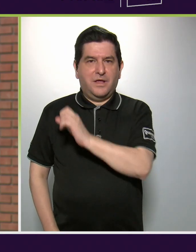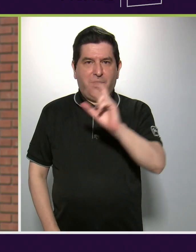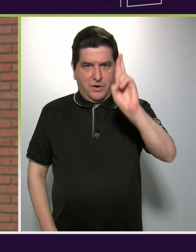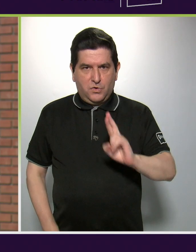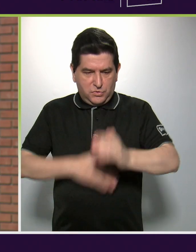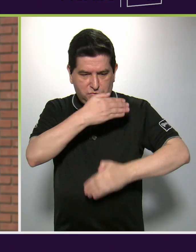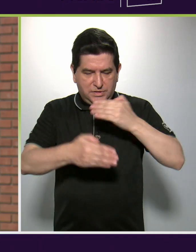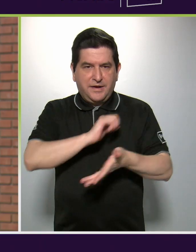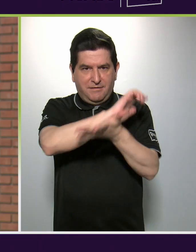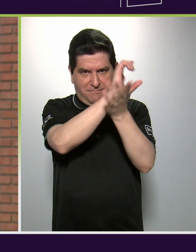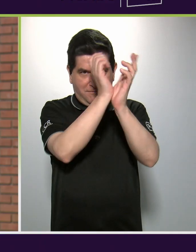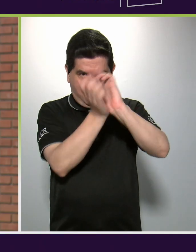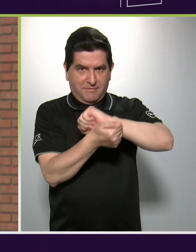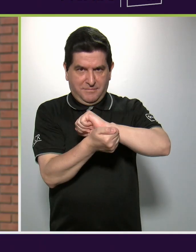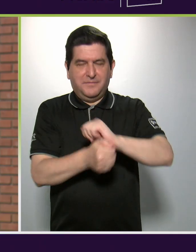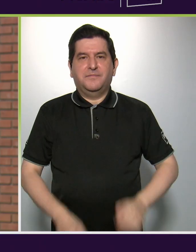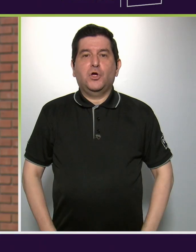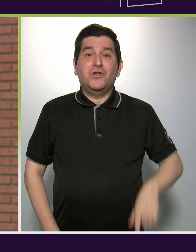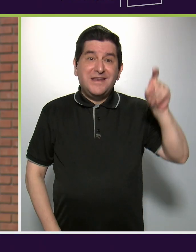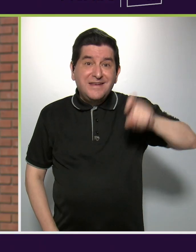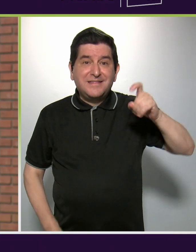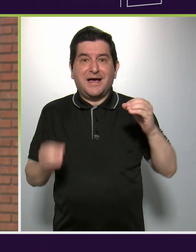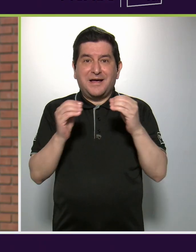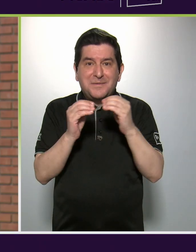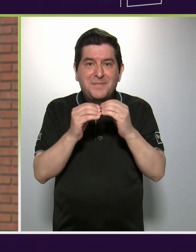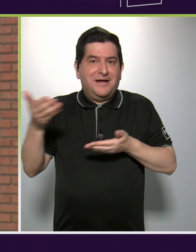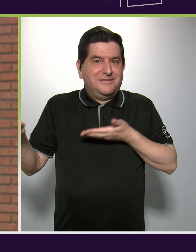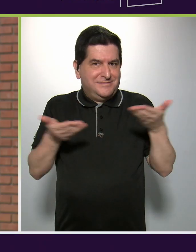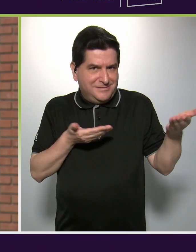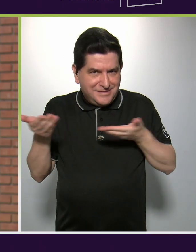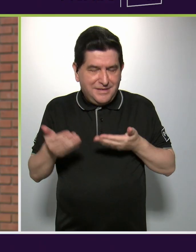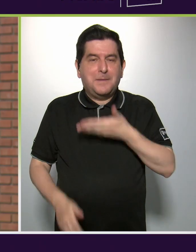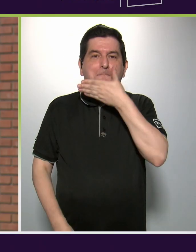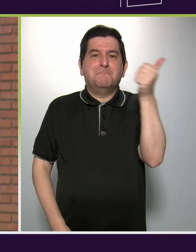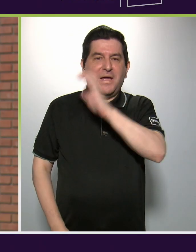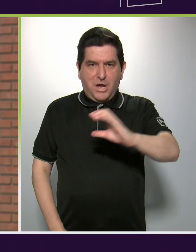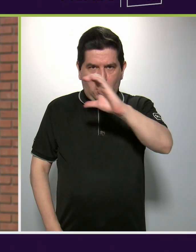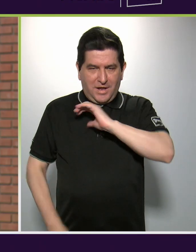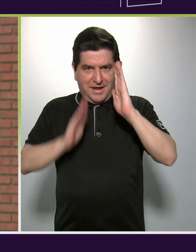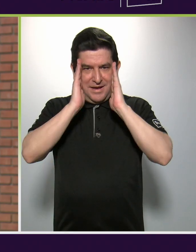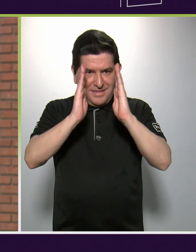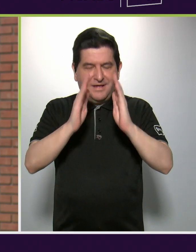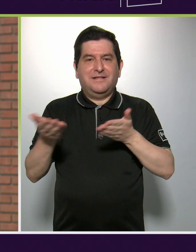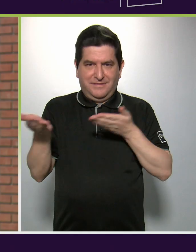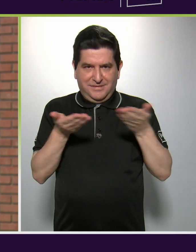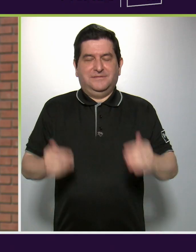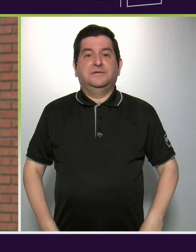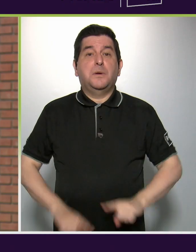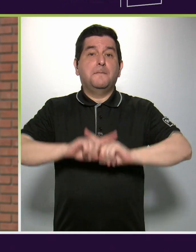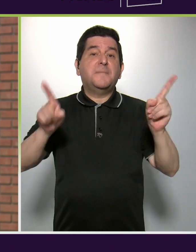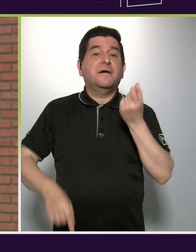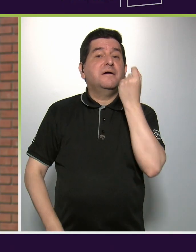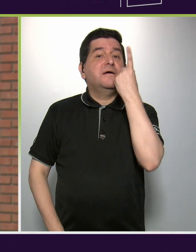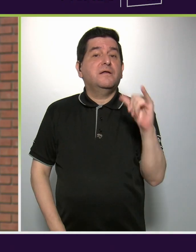está en un proceso de transición que va a llegar a necesitar más y mejores servicios, más y mejor calidad en la atención a los servicios. Pero hay